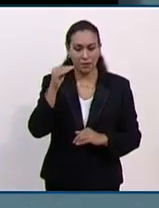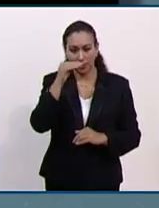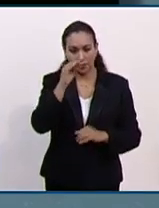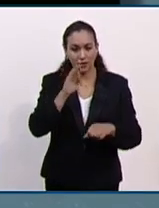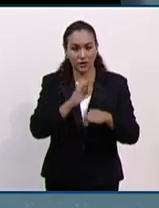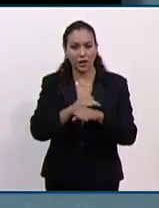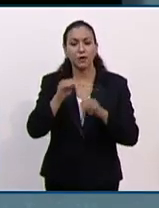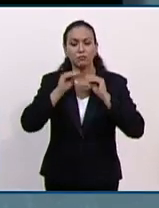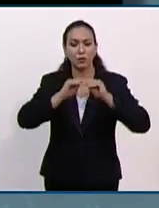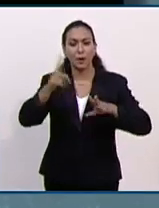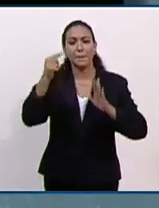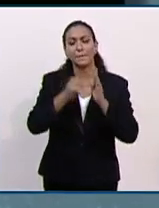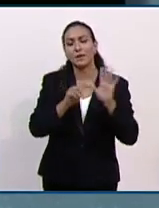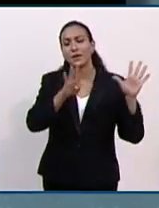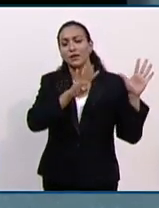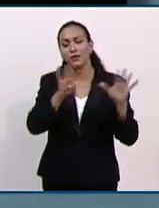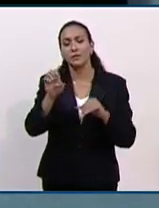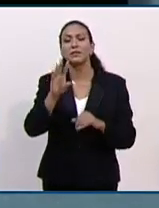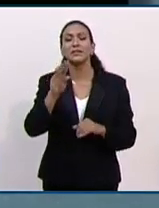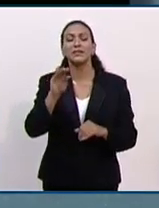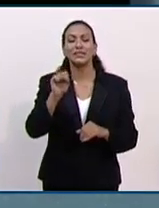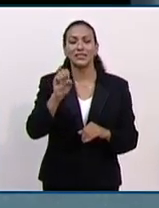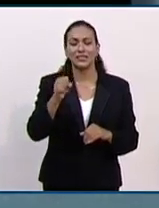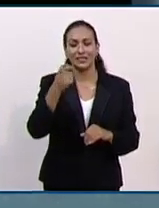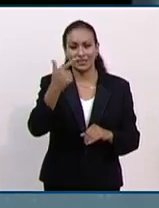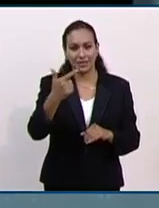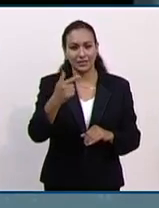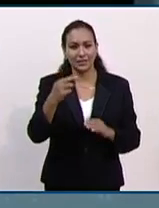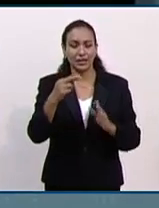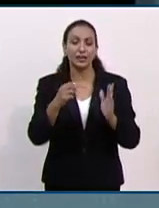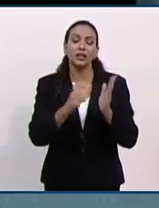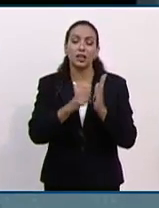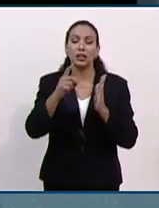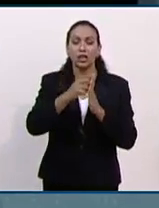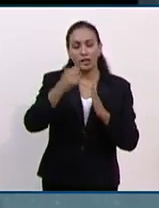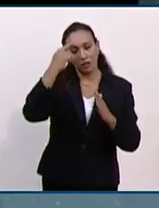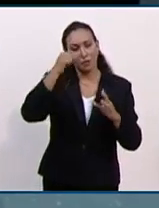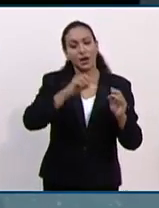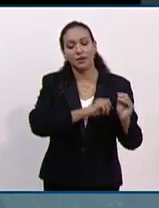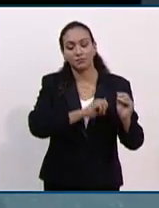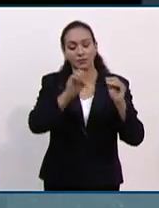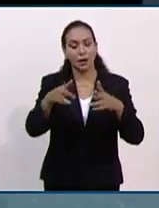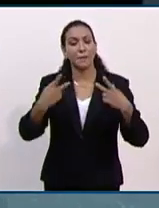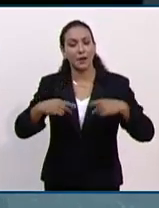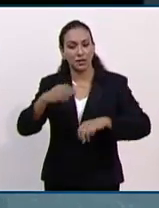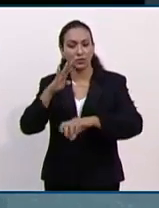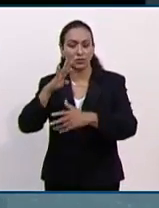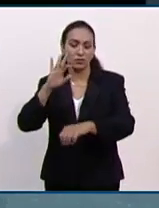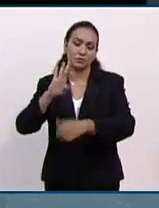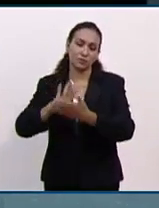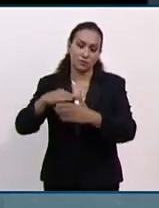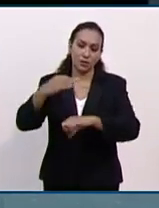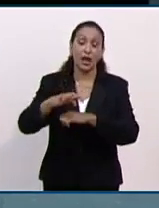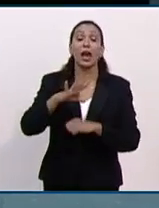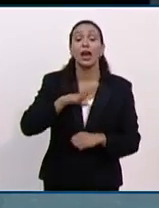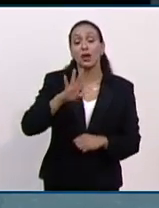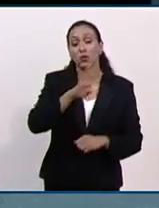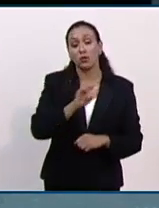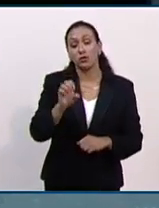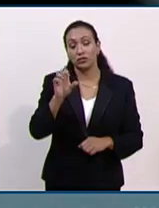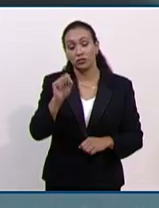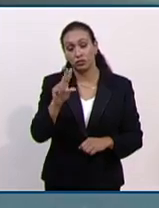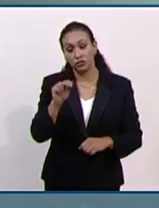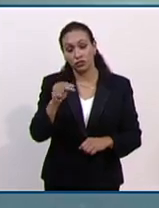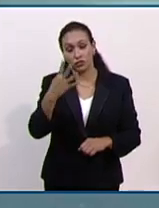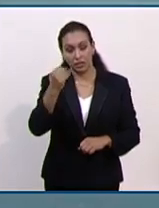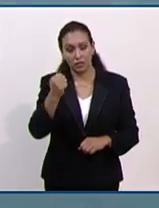promovido 1,967 solicitudes de cese o revisión de la prisión preventiva, obteniendo 489